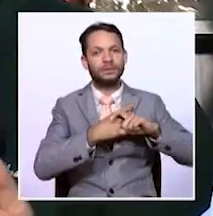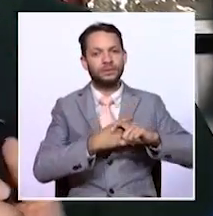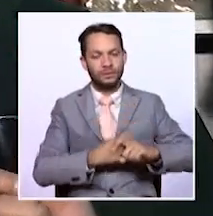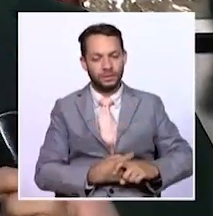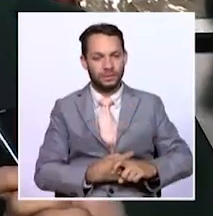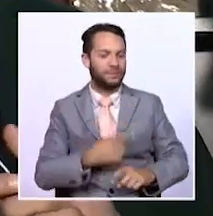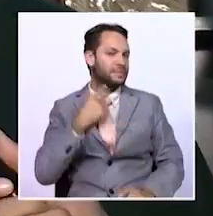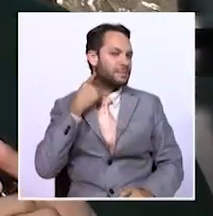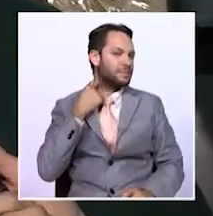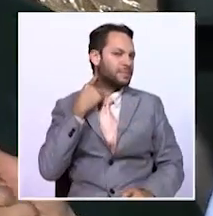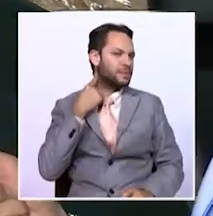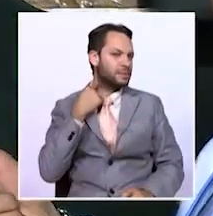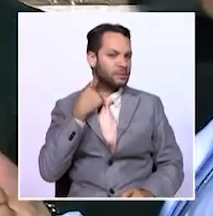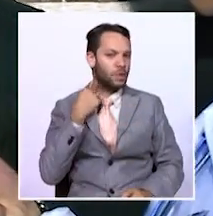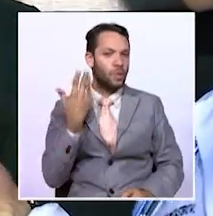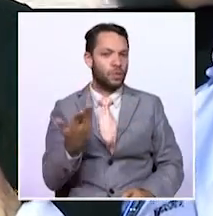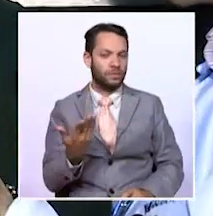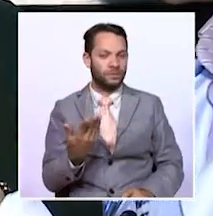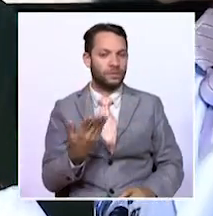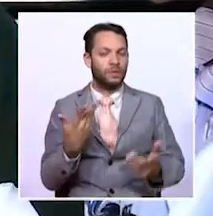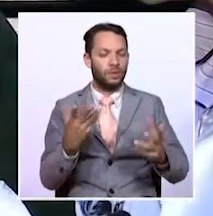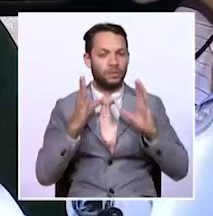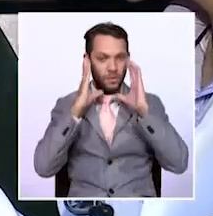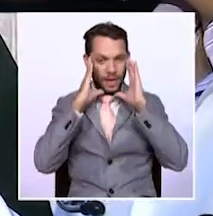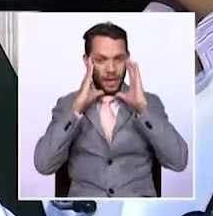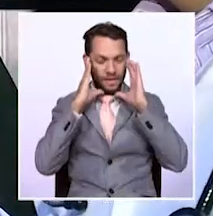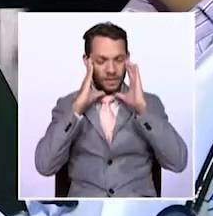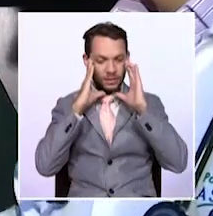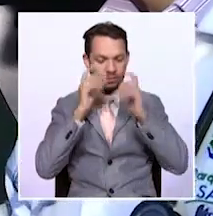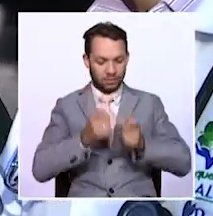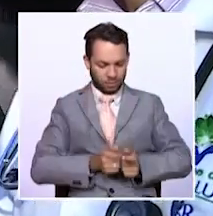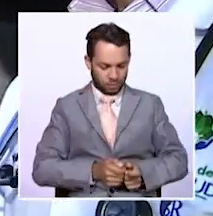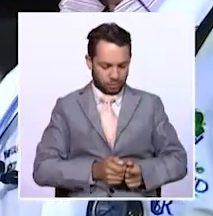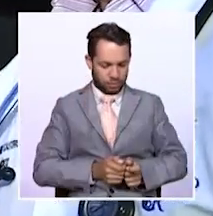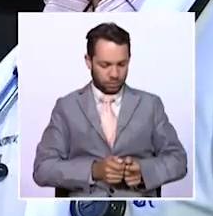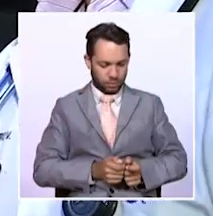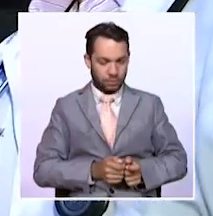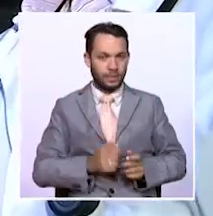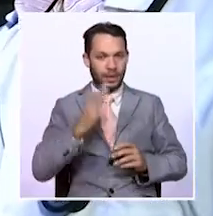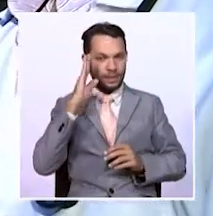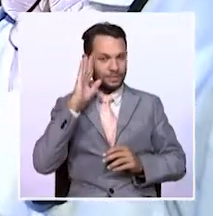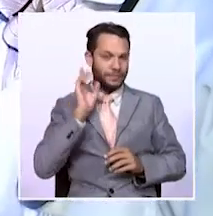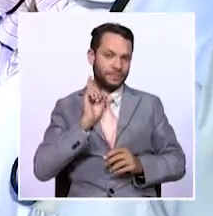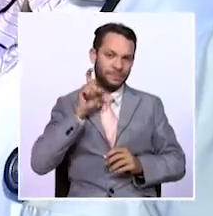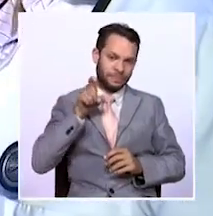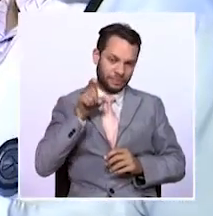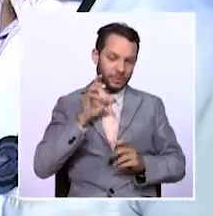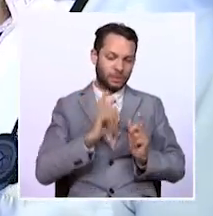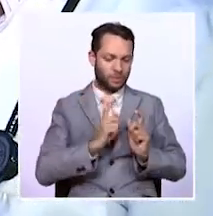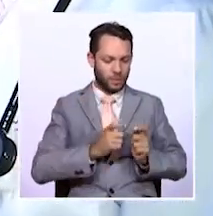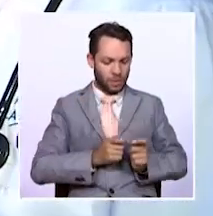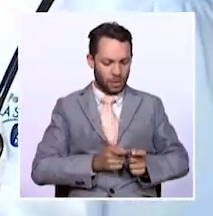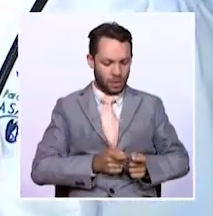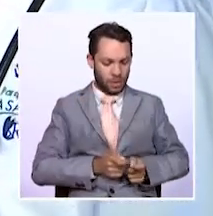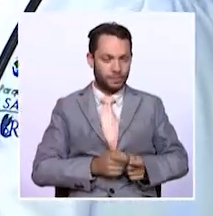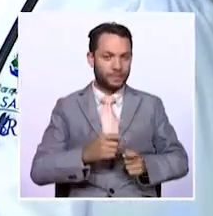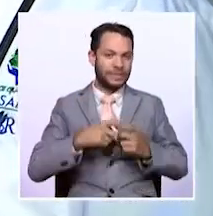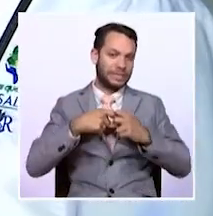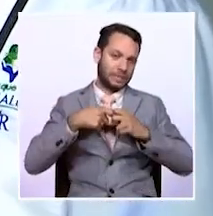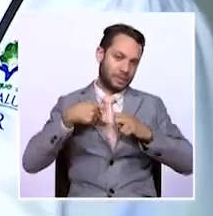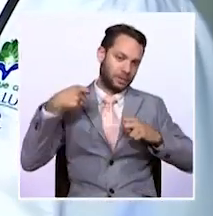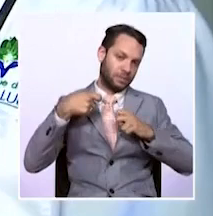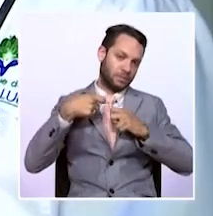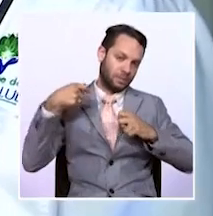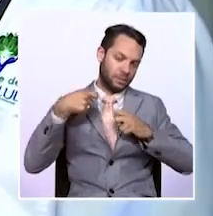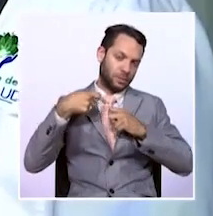Esta posición sostenida en el equipo constantemente está generando una hiperlaxitud a nivel de extensión del cuello y los